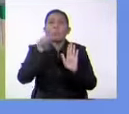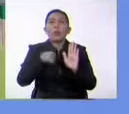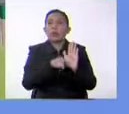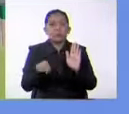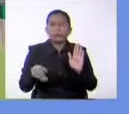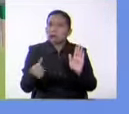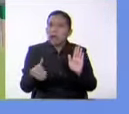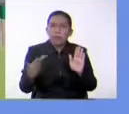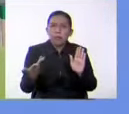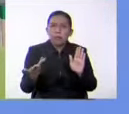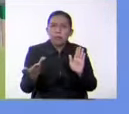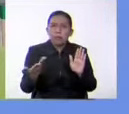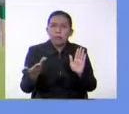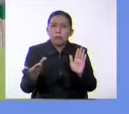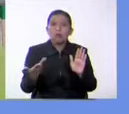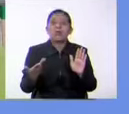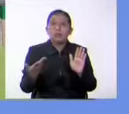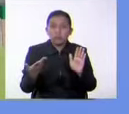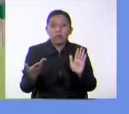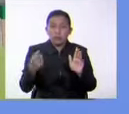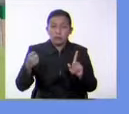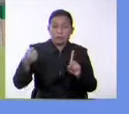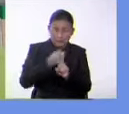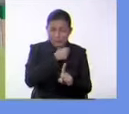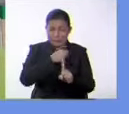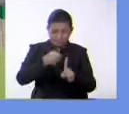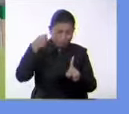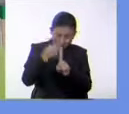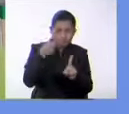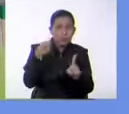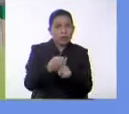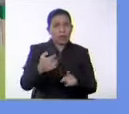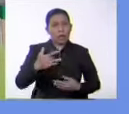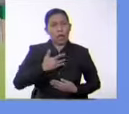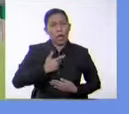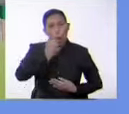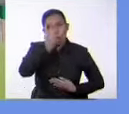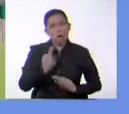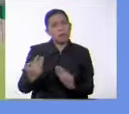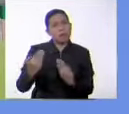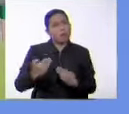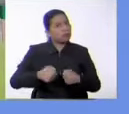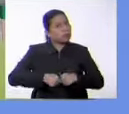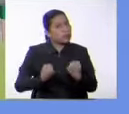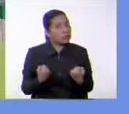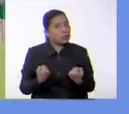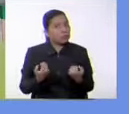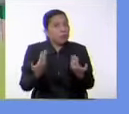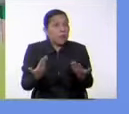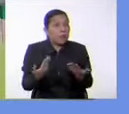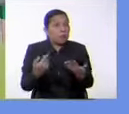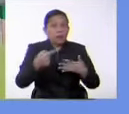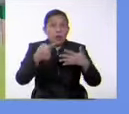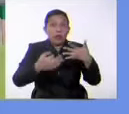siempre atentatorio contra la dignidad humana y sin embargo no siempre ha sido reconocido legalmente como un delito. Aquí tenemos algunas